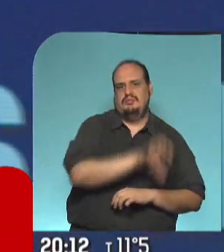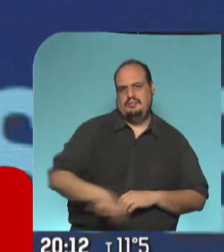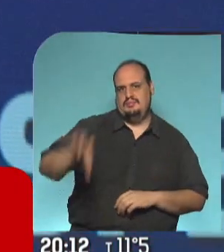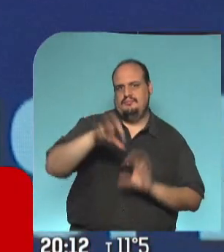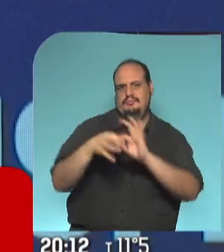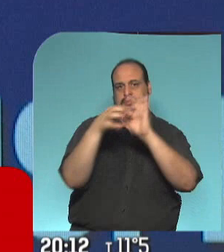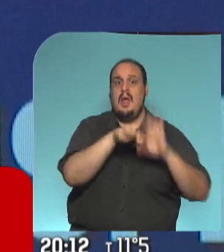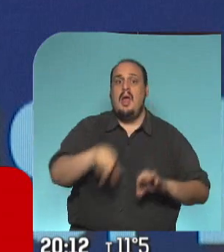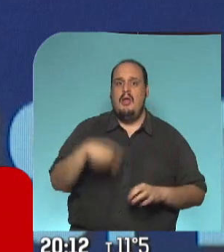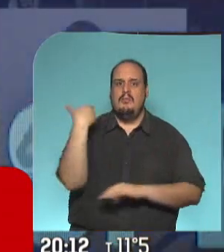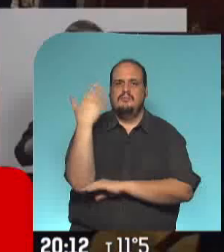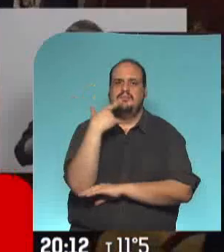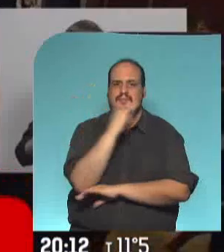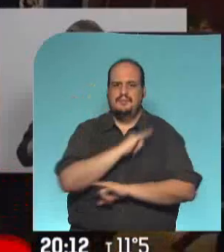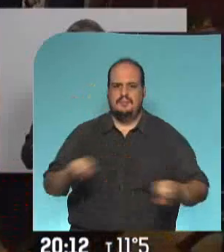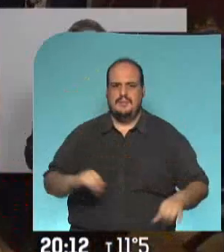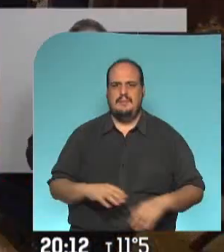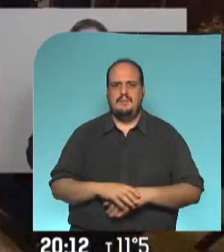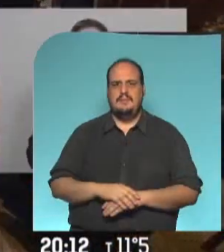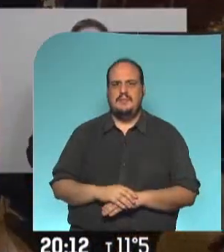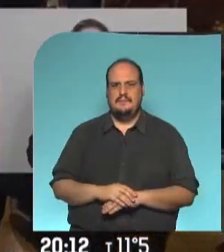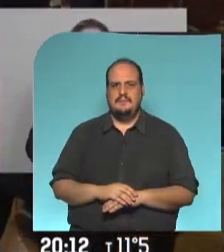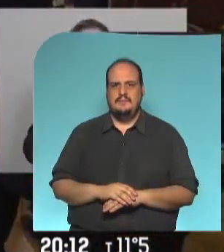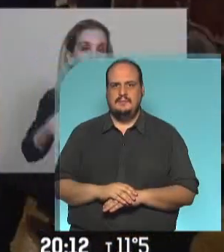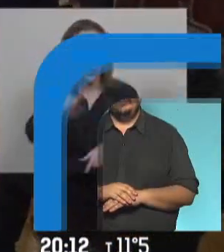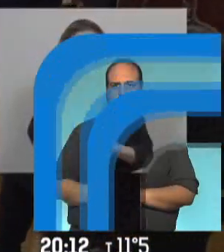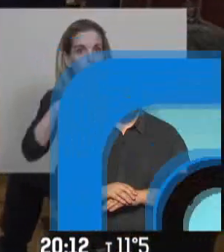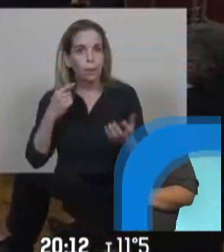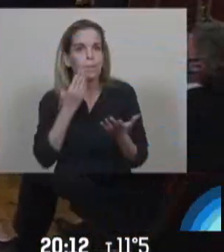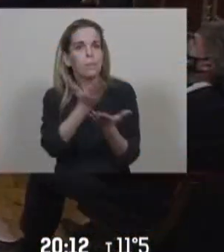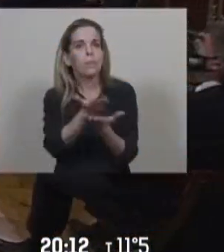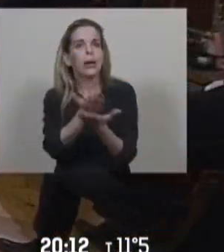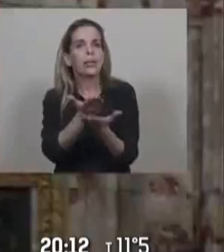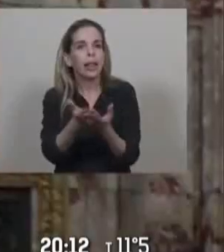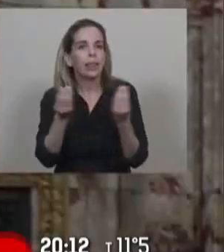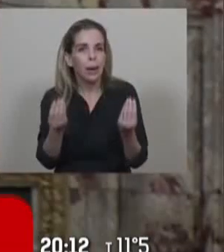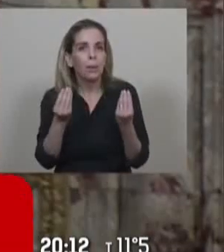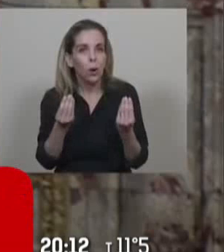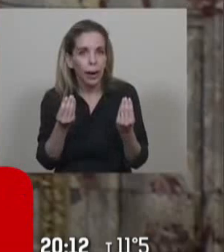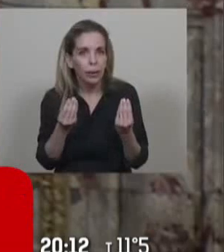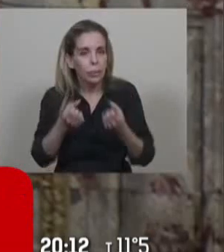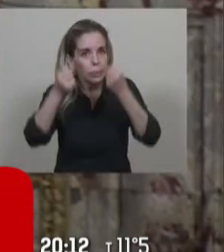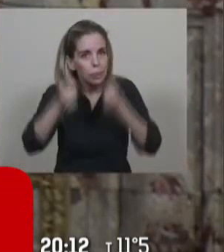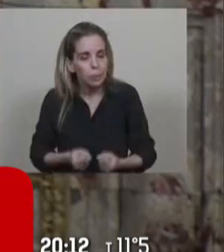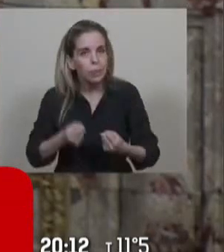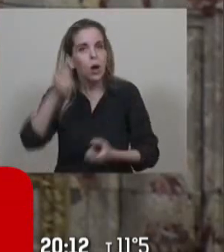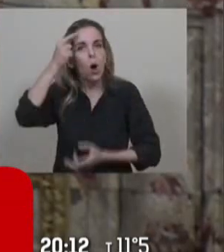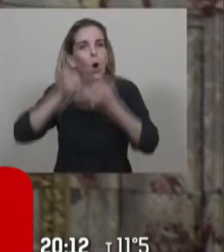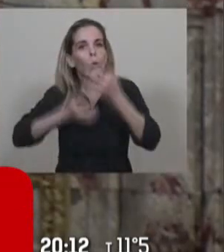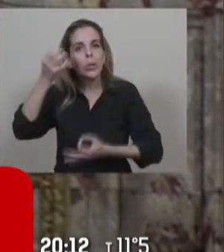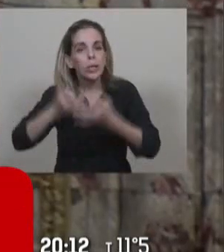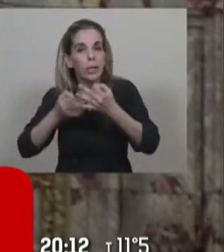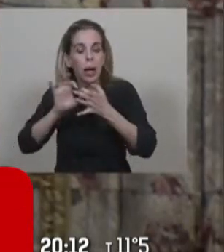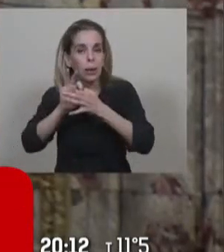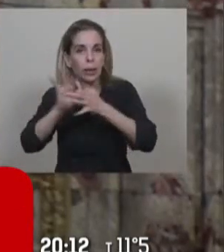del presidente de la Nación. Lo que estamos proponiendo hoy no es otra cosa que consolidar una justicia